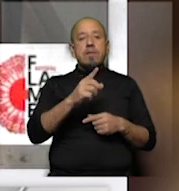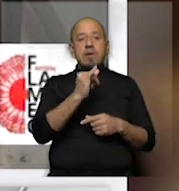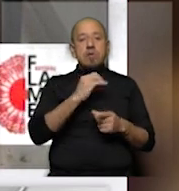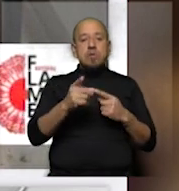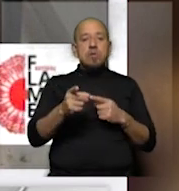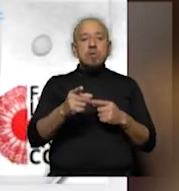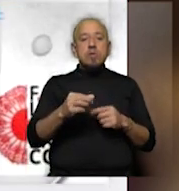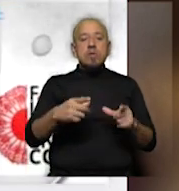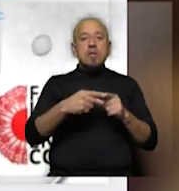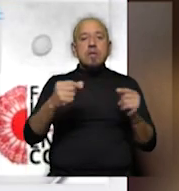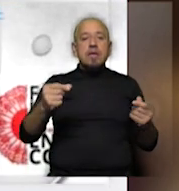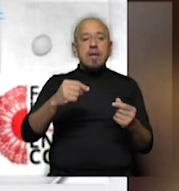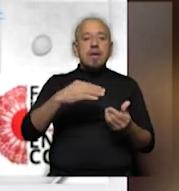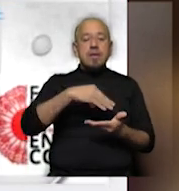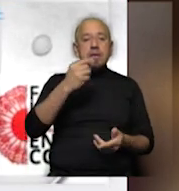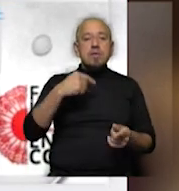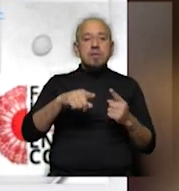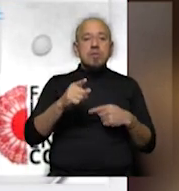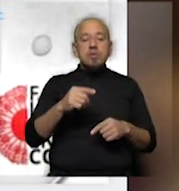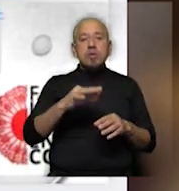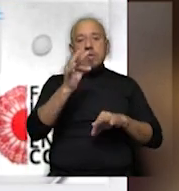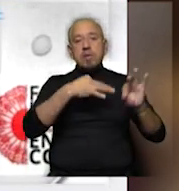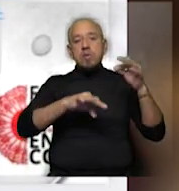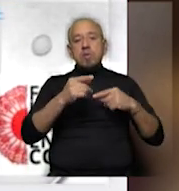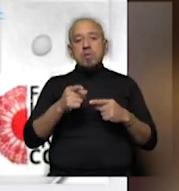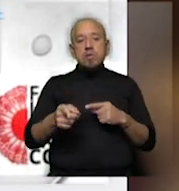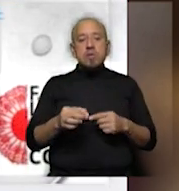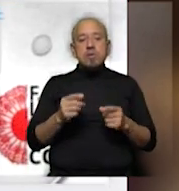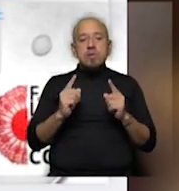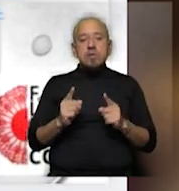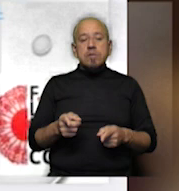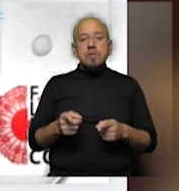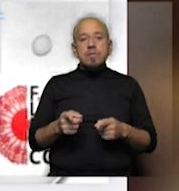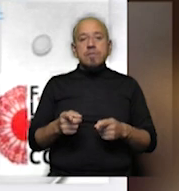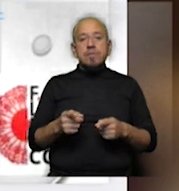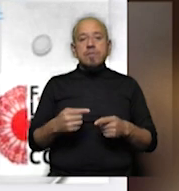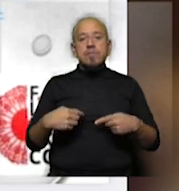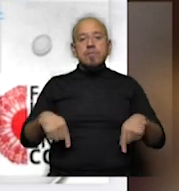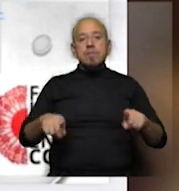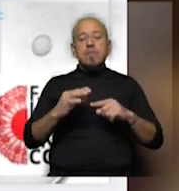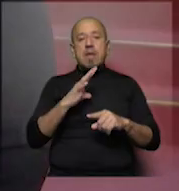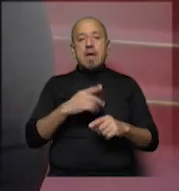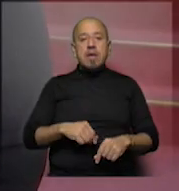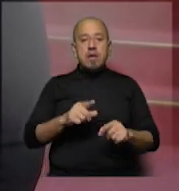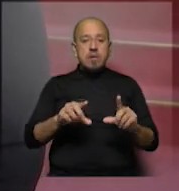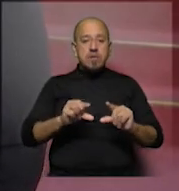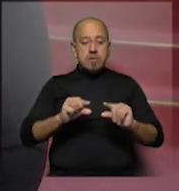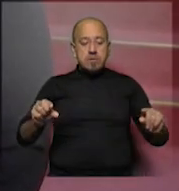se adquieren por Ticantel o acá en la boletería del teatro y también a través de las páginas, que hay un link